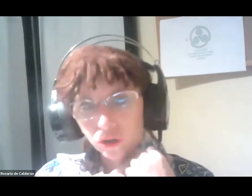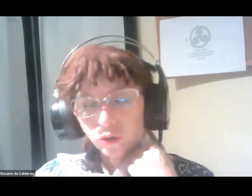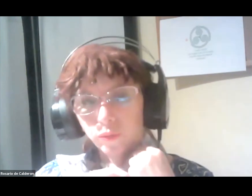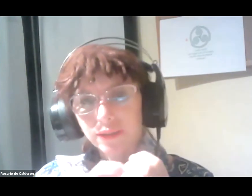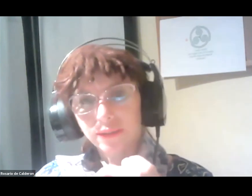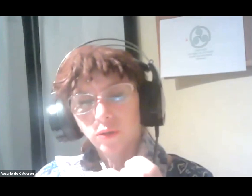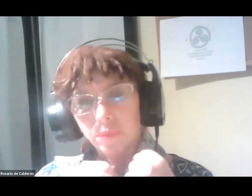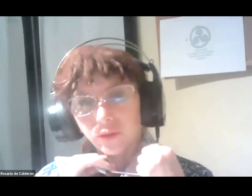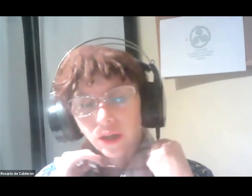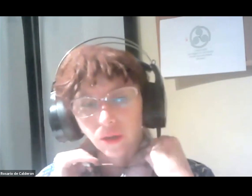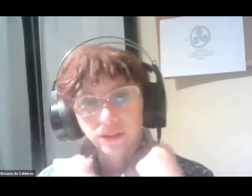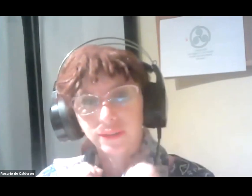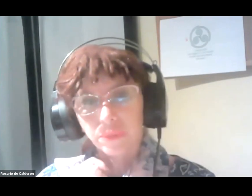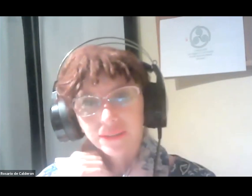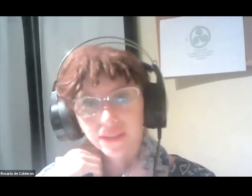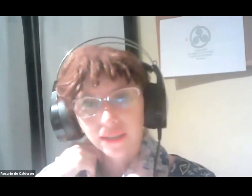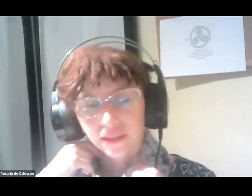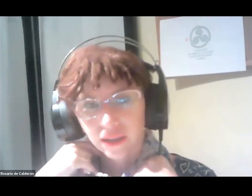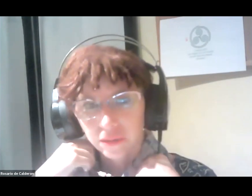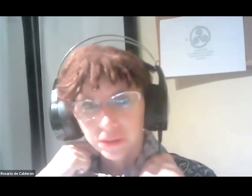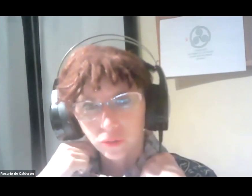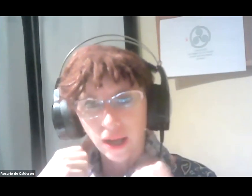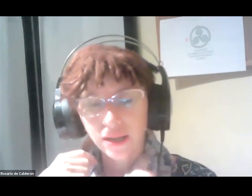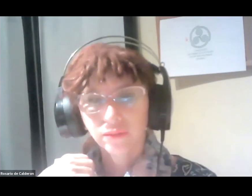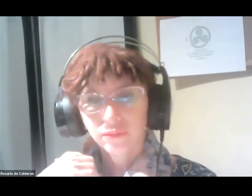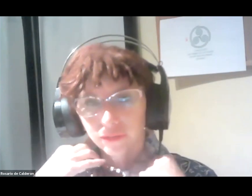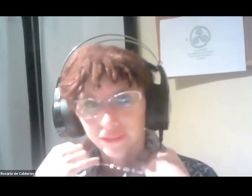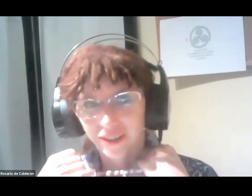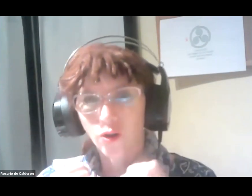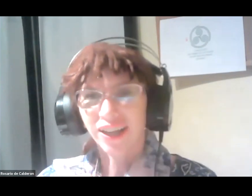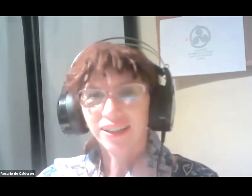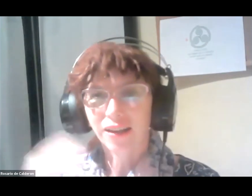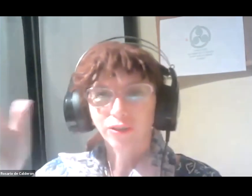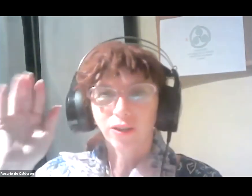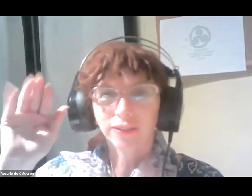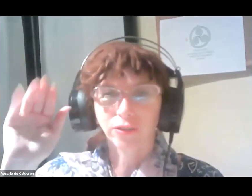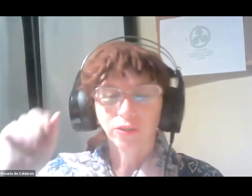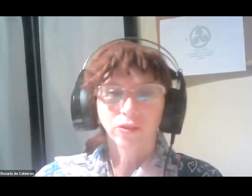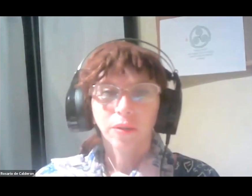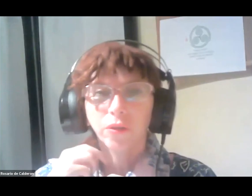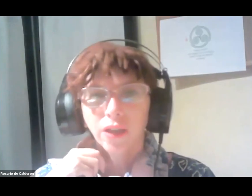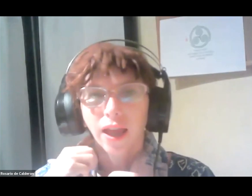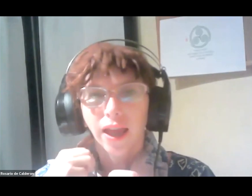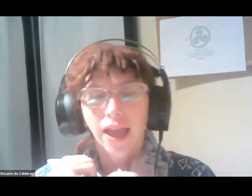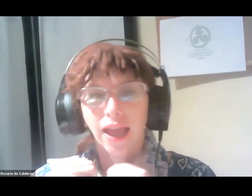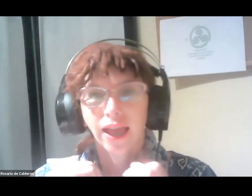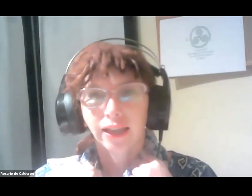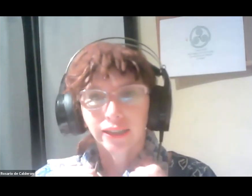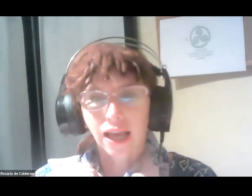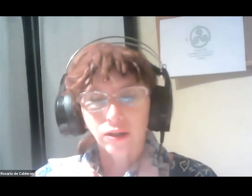antonio tú vas a ser una persona con discapacidad visual o dedicarlos ahora sí nos conocemos